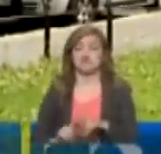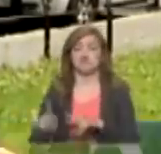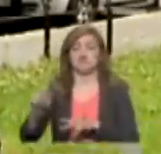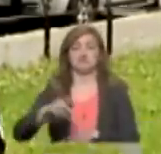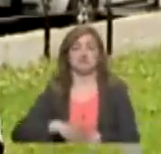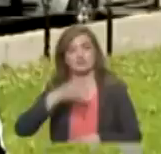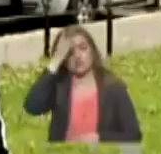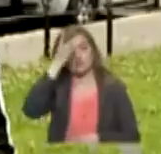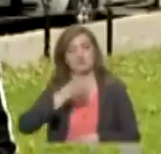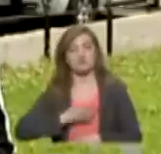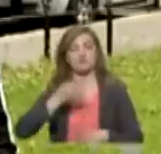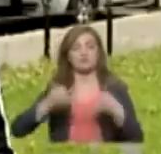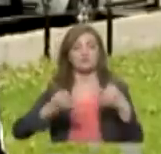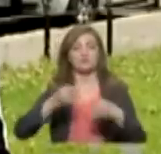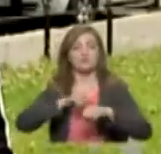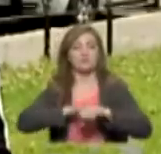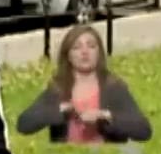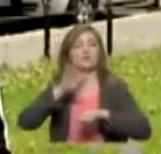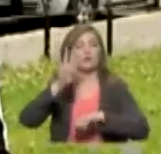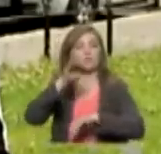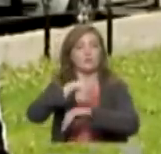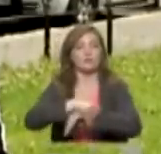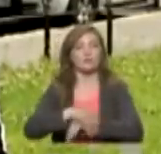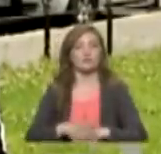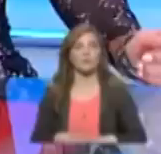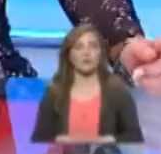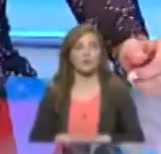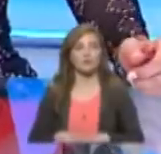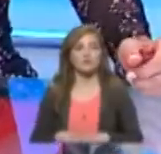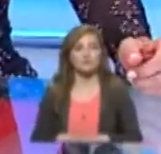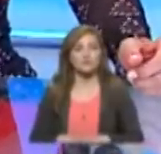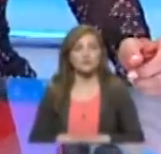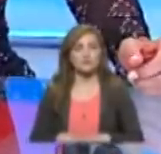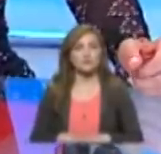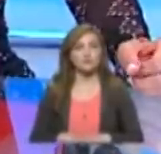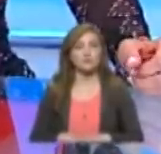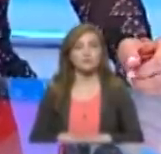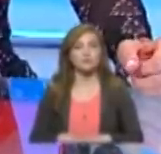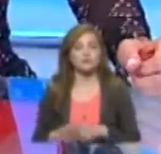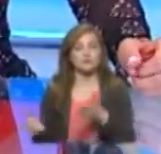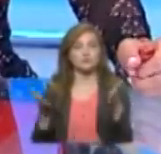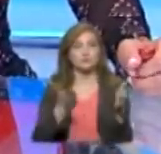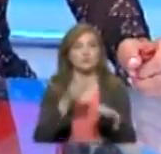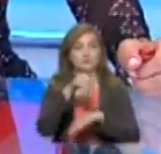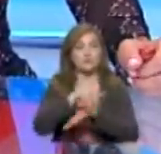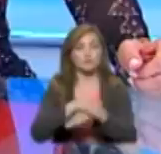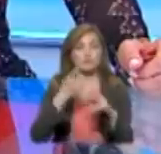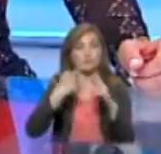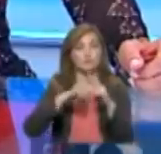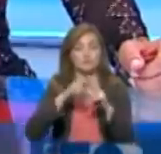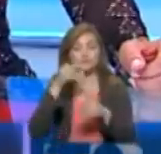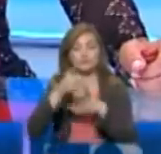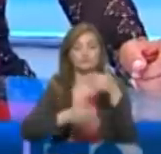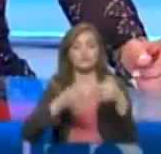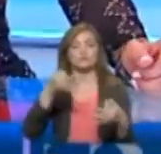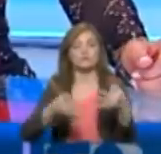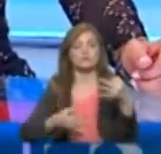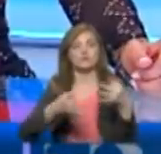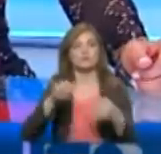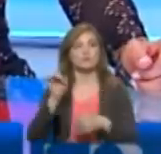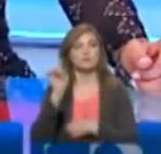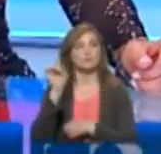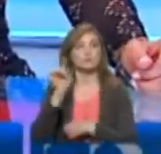decisión del tribunal se conocerá a las 16 horas y esta tarde se reinstalará a la audiencia de juicio